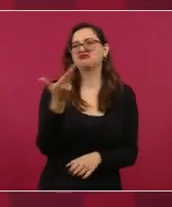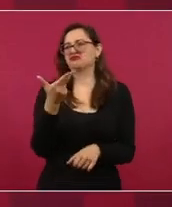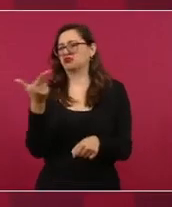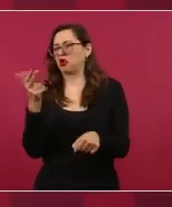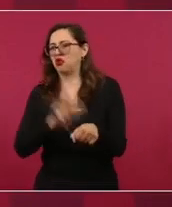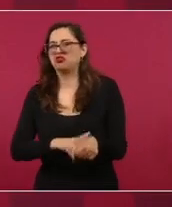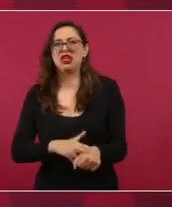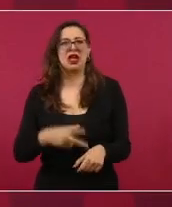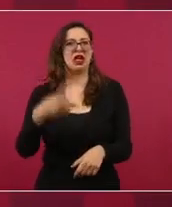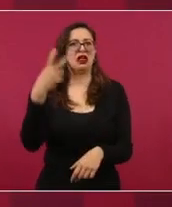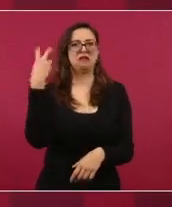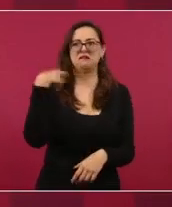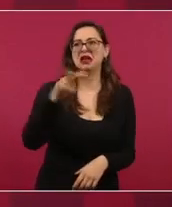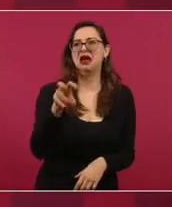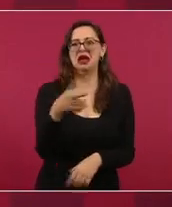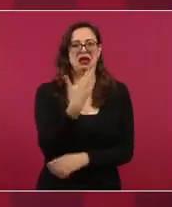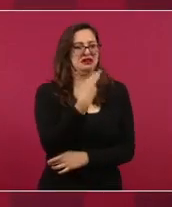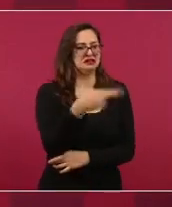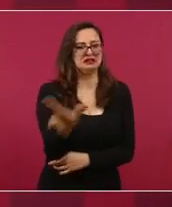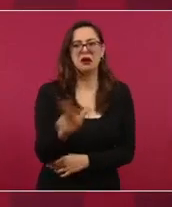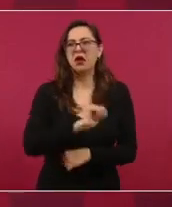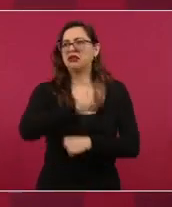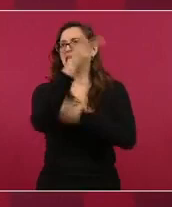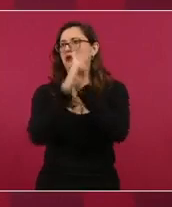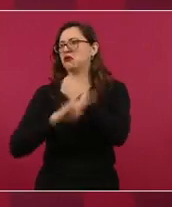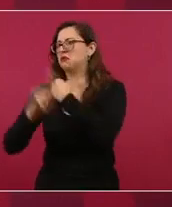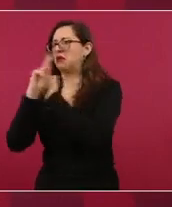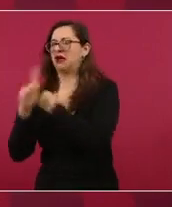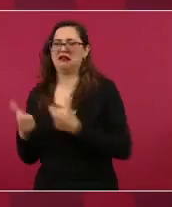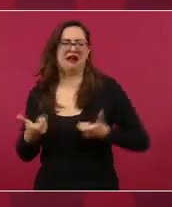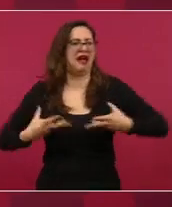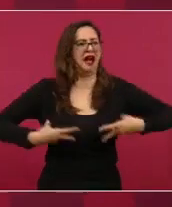los viajes al extranjero,